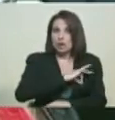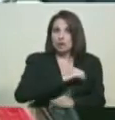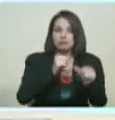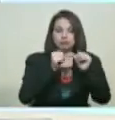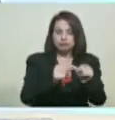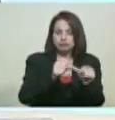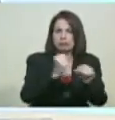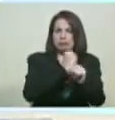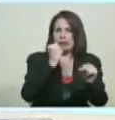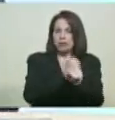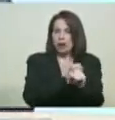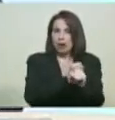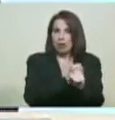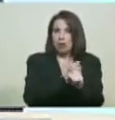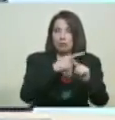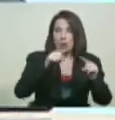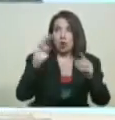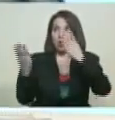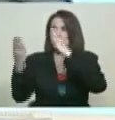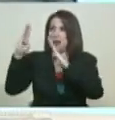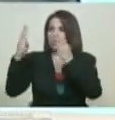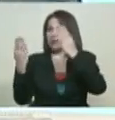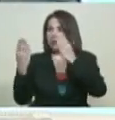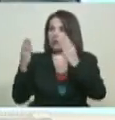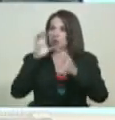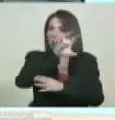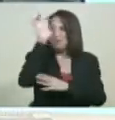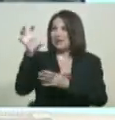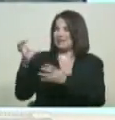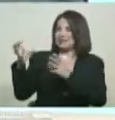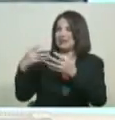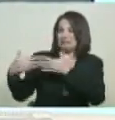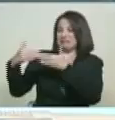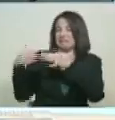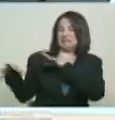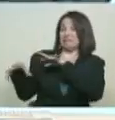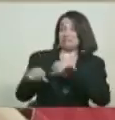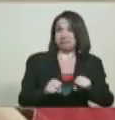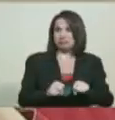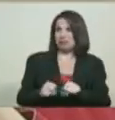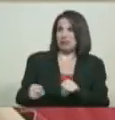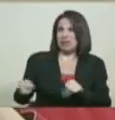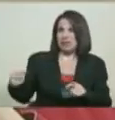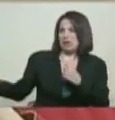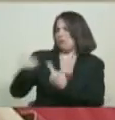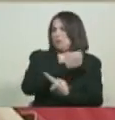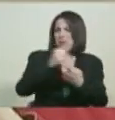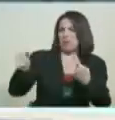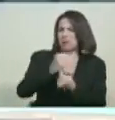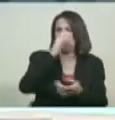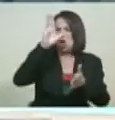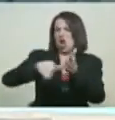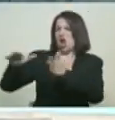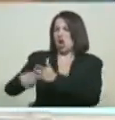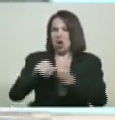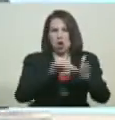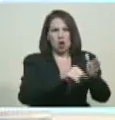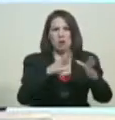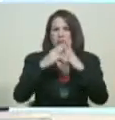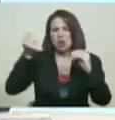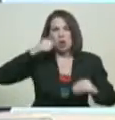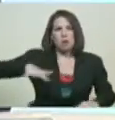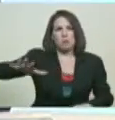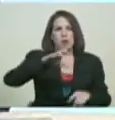cuando nos comparamos con los países donde el modelo neoliberal destruye y saquea los pueblos como en colombia